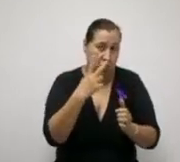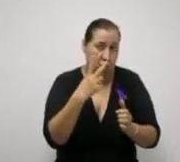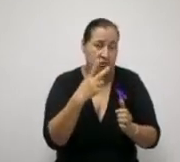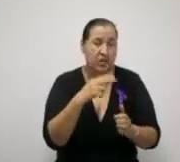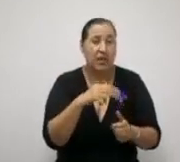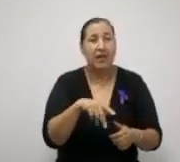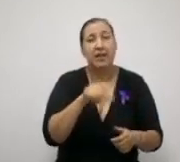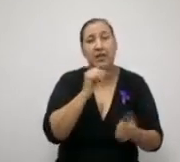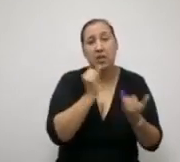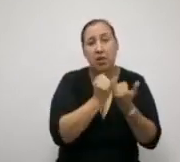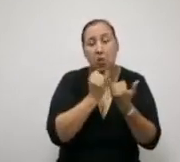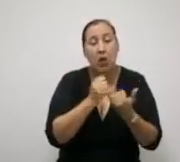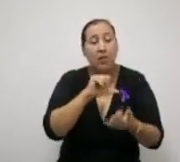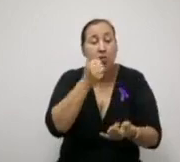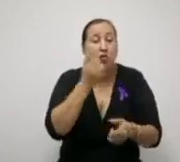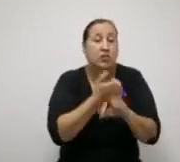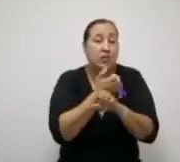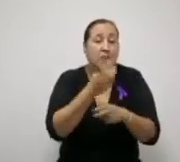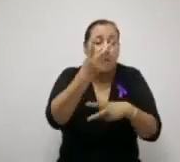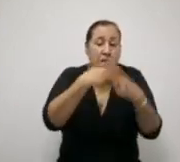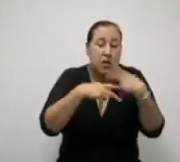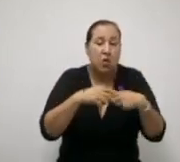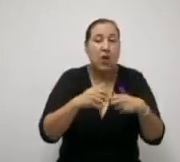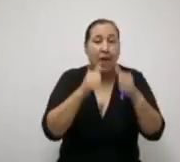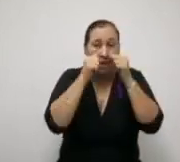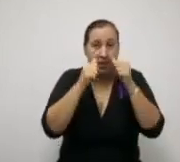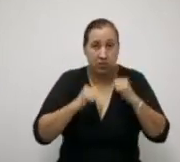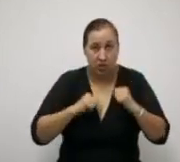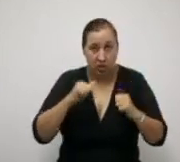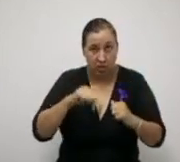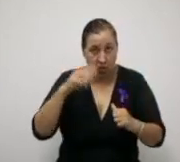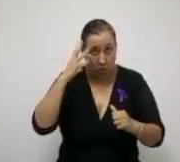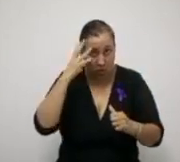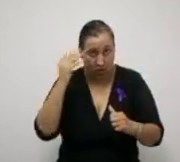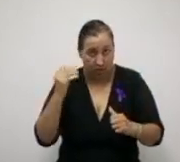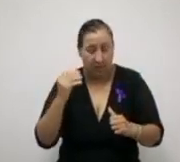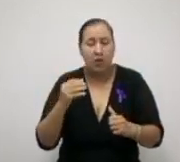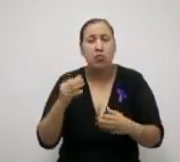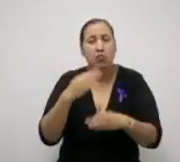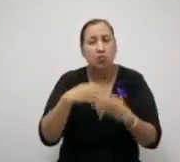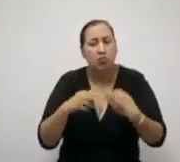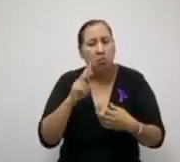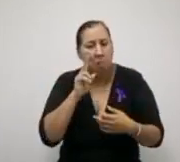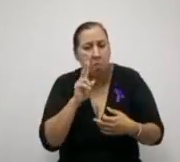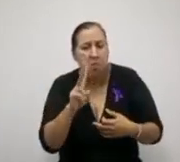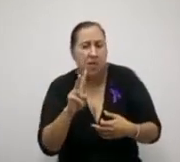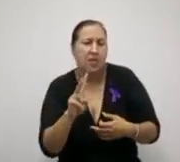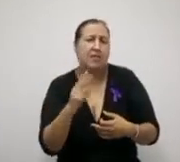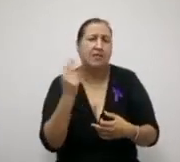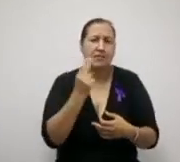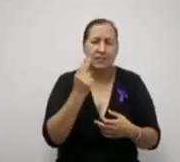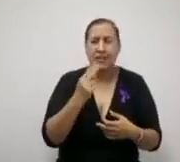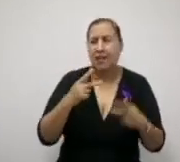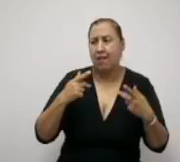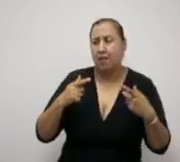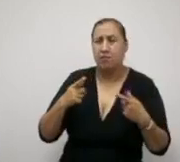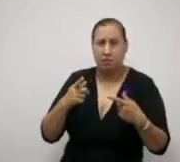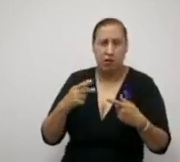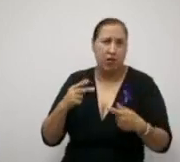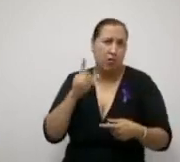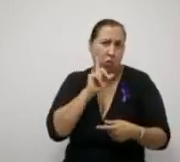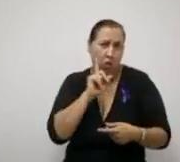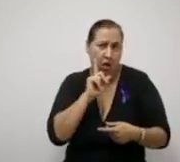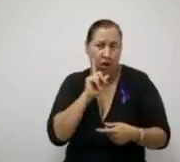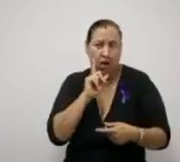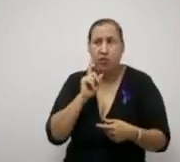Jalisco, Michoacán y Quintana Roo. Todas estas acciones se realizan centradas en las necesidades de las usuarias mediante un equipo interdisciplinario que